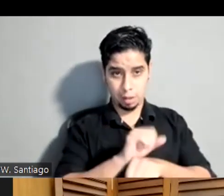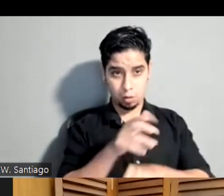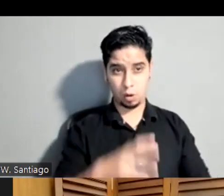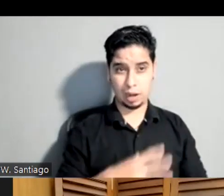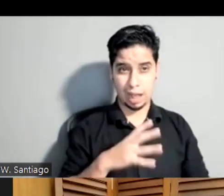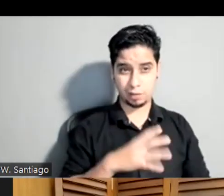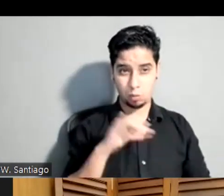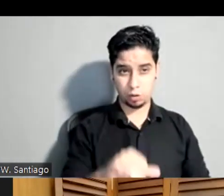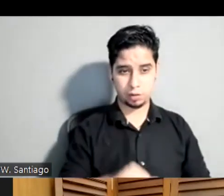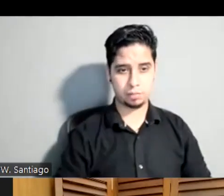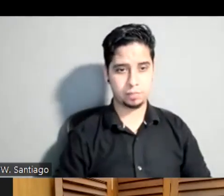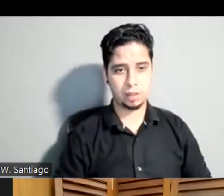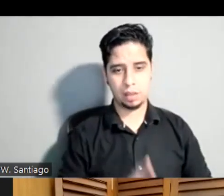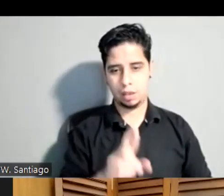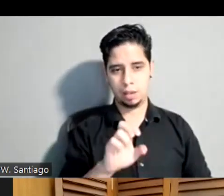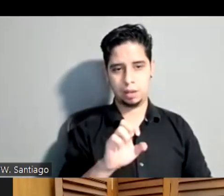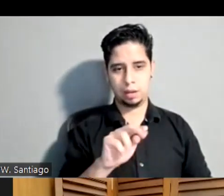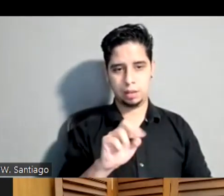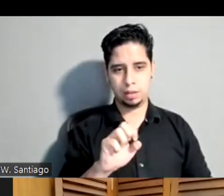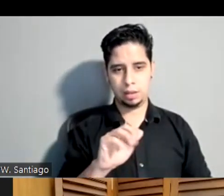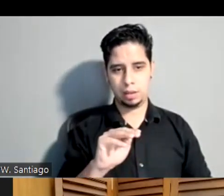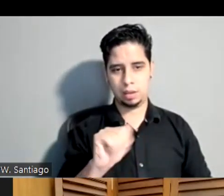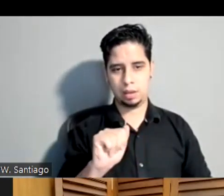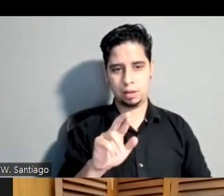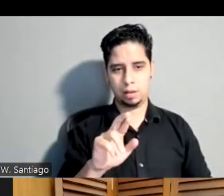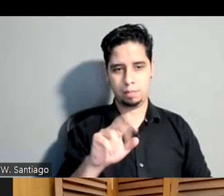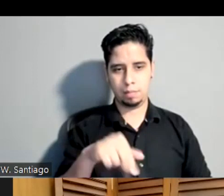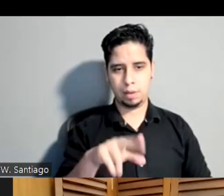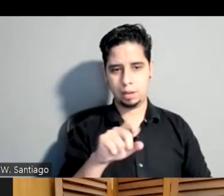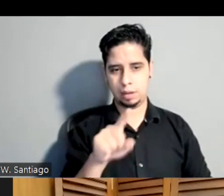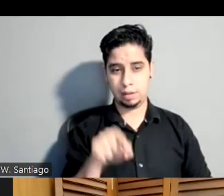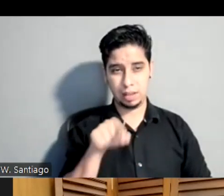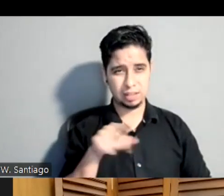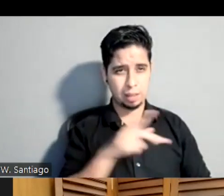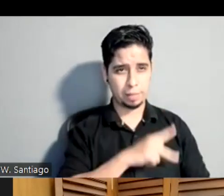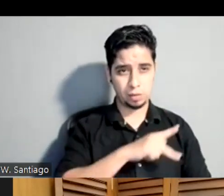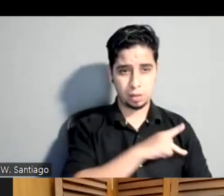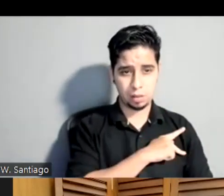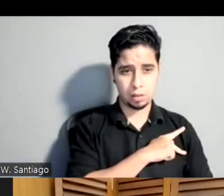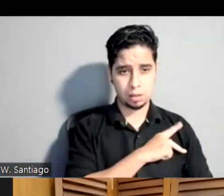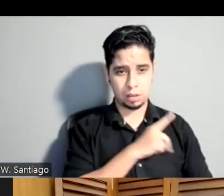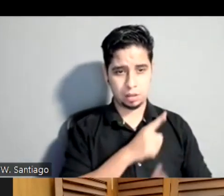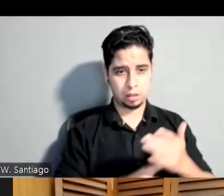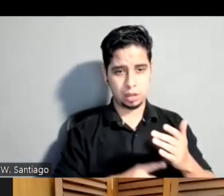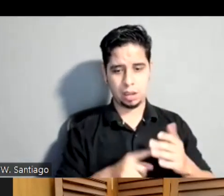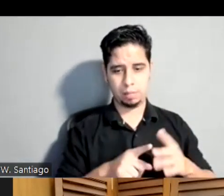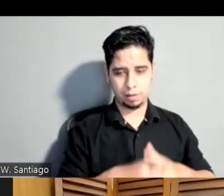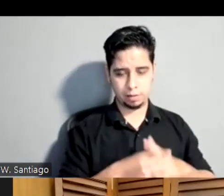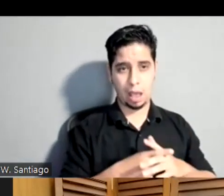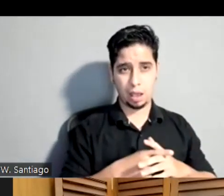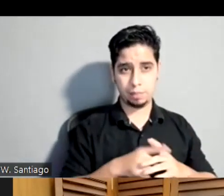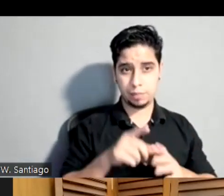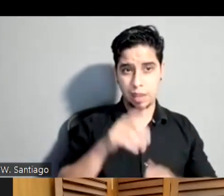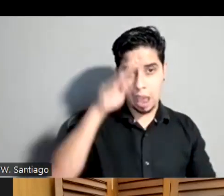La Carreta de René Márquez y Juanita, ese personaje que va evolucionando de jíbara a